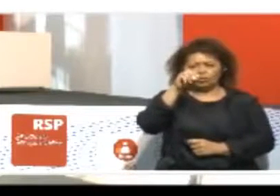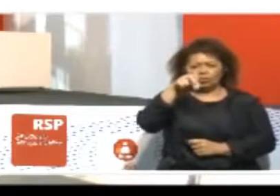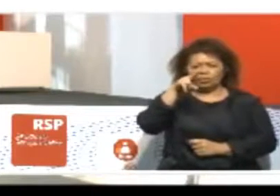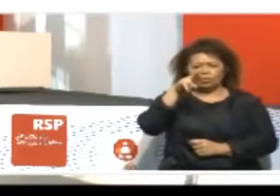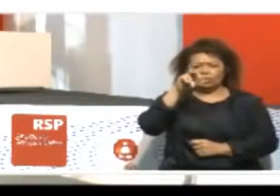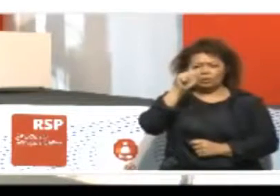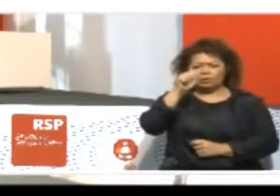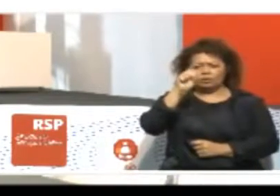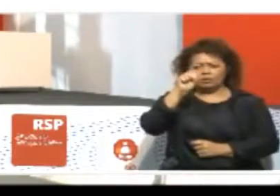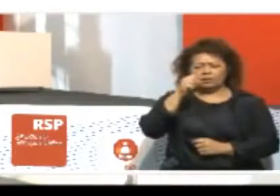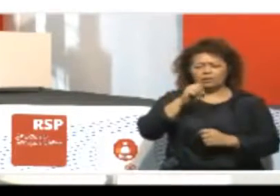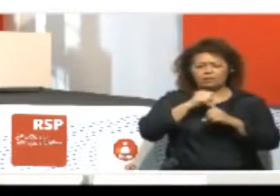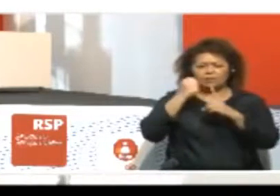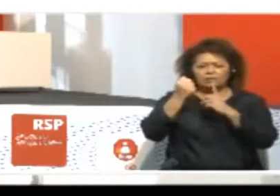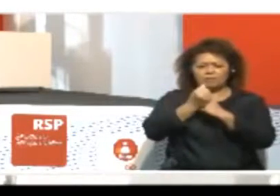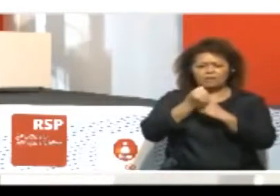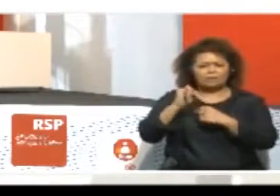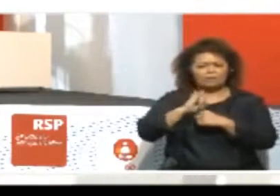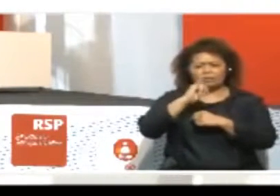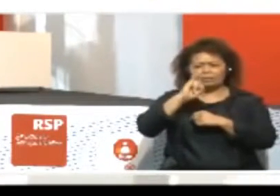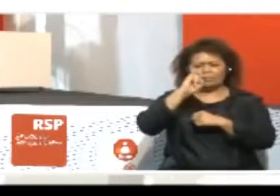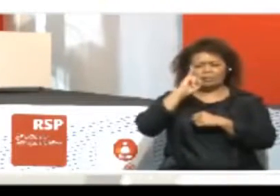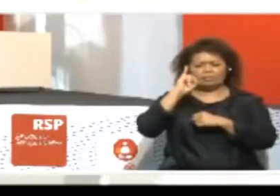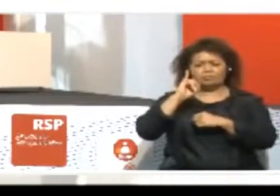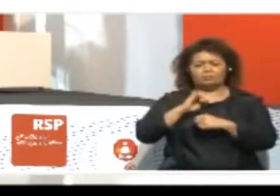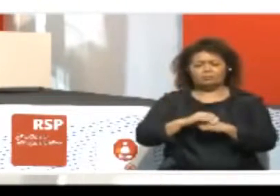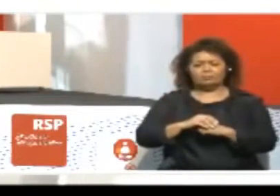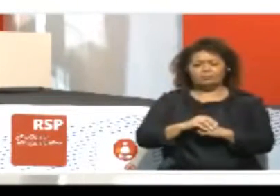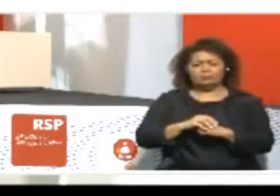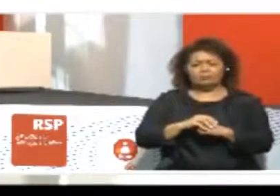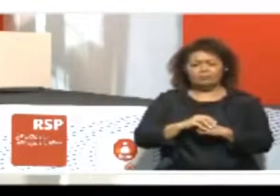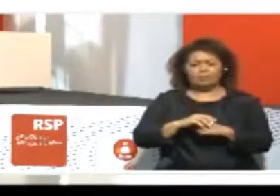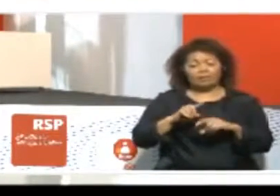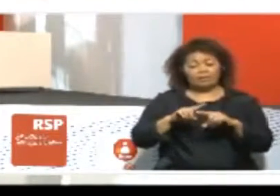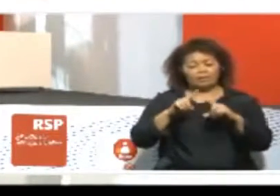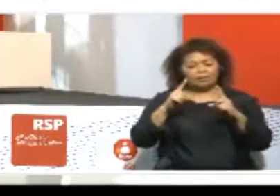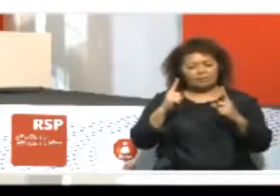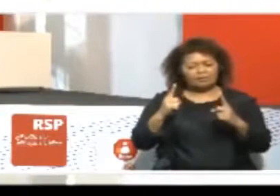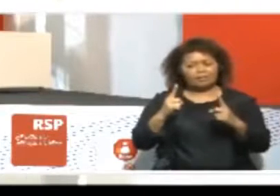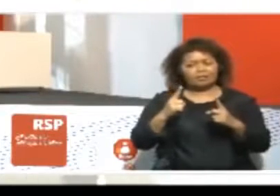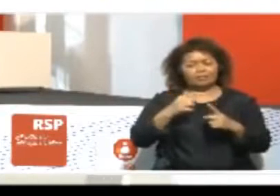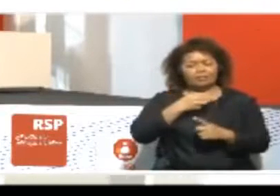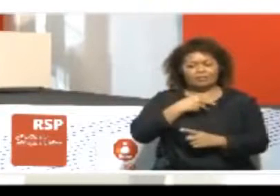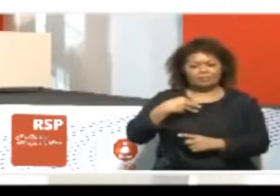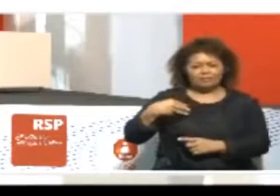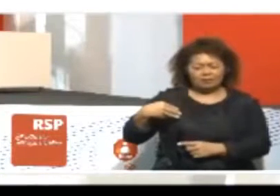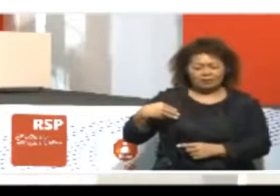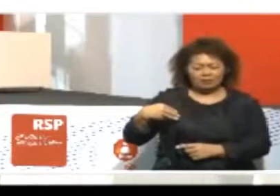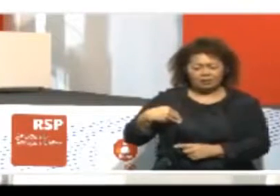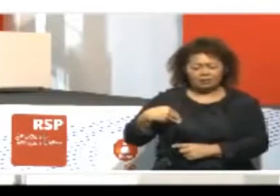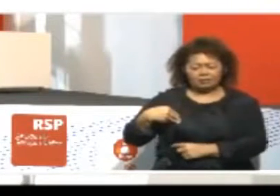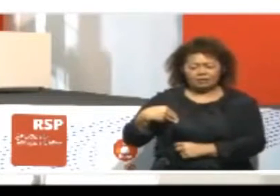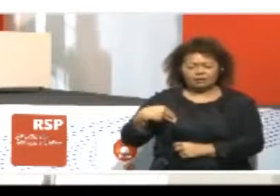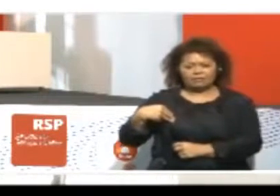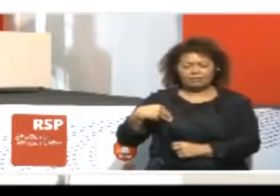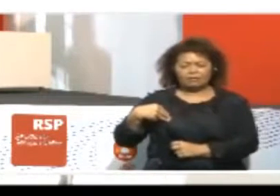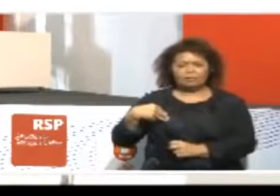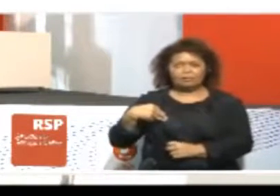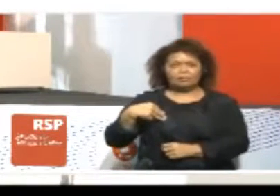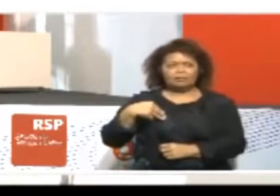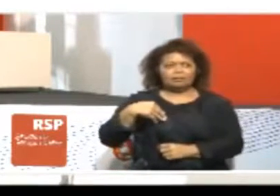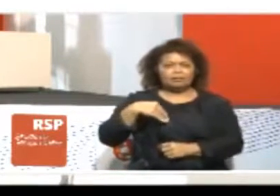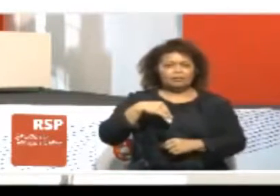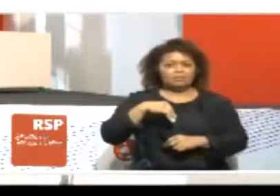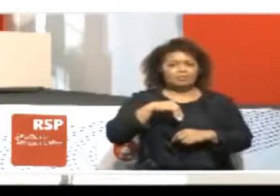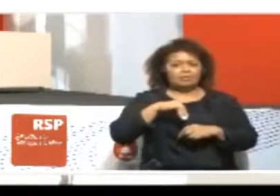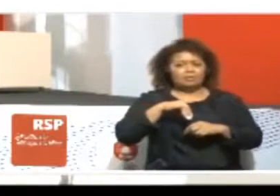importante. Entonces el viceministro de Relaciones Exteriores de Honduras da la casualidad que era muy amiga mía en ese entonces y